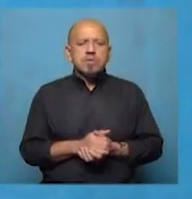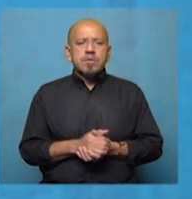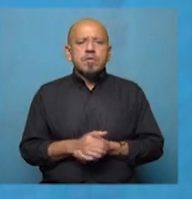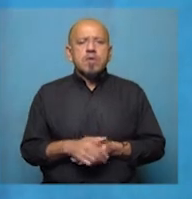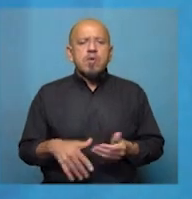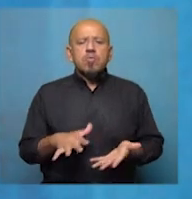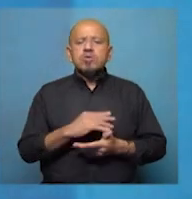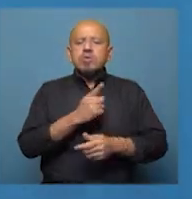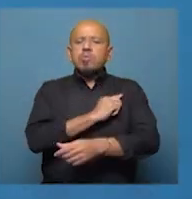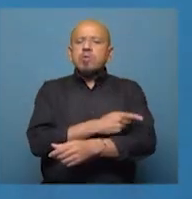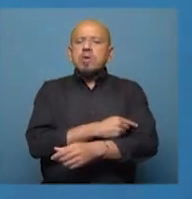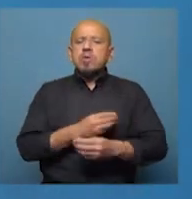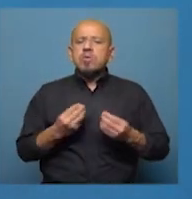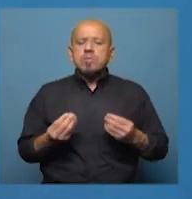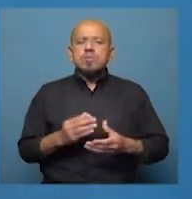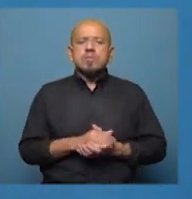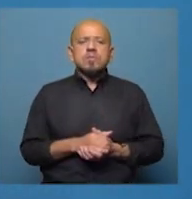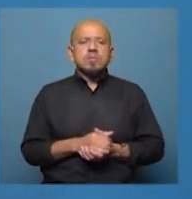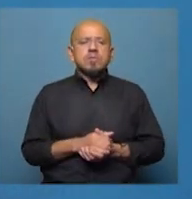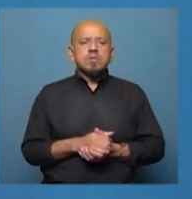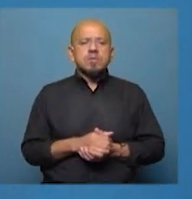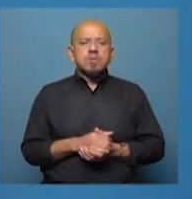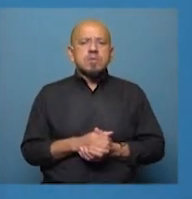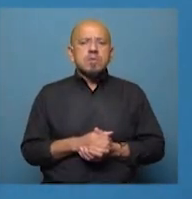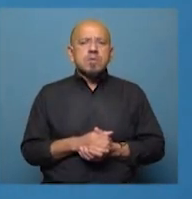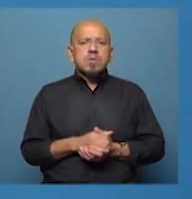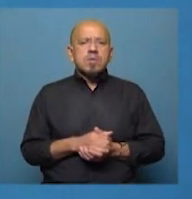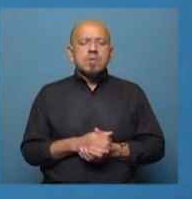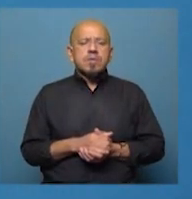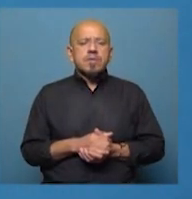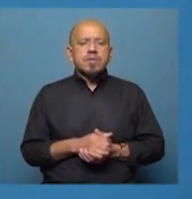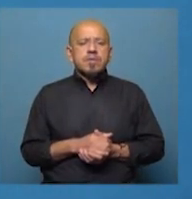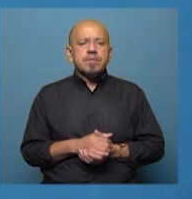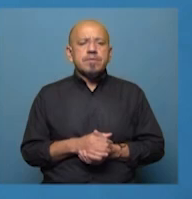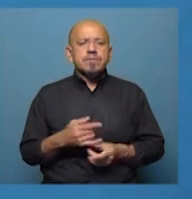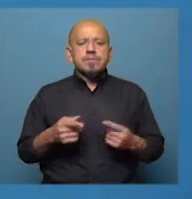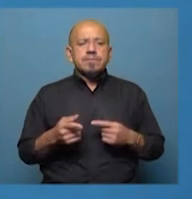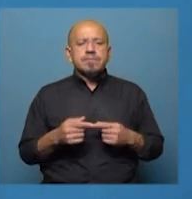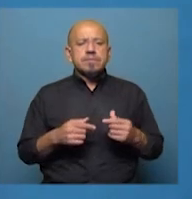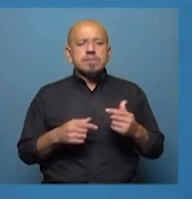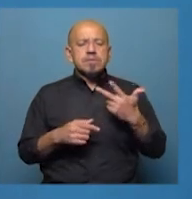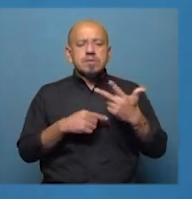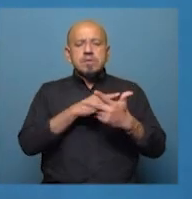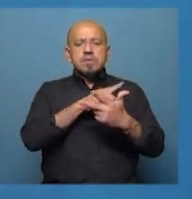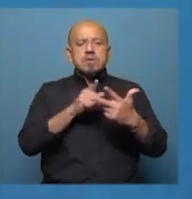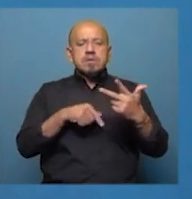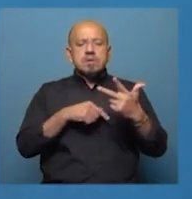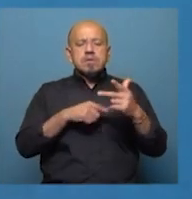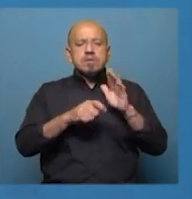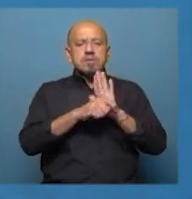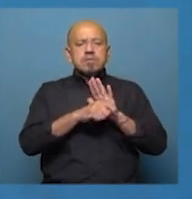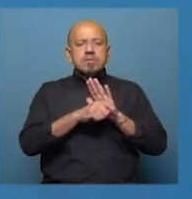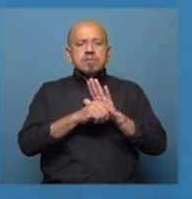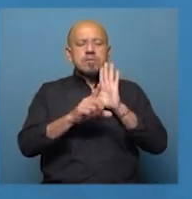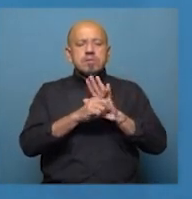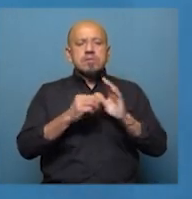concretamente A qué te referís me refiero a que el el presidente de la república Beta tres artículos de la ley que se